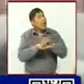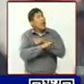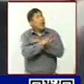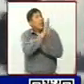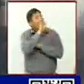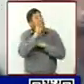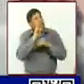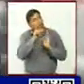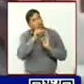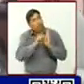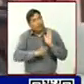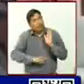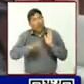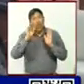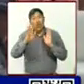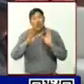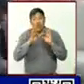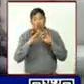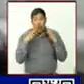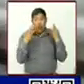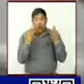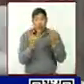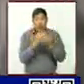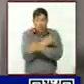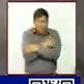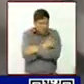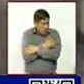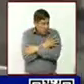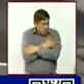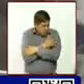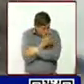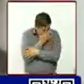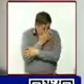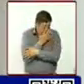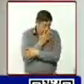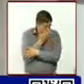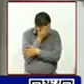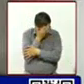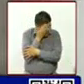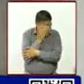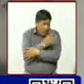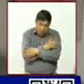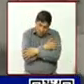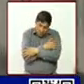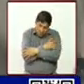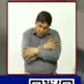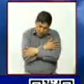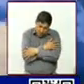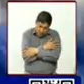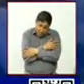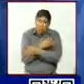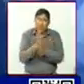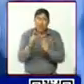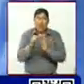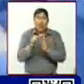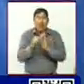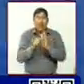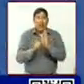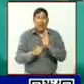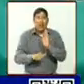operación. Aquí están sus familiares, ya están más tranquilos, ya están más contentos porque el gran día ha llegado.